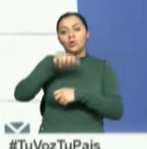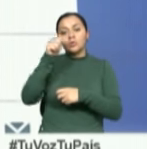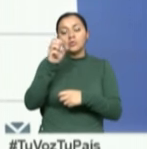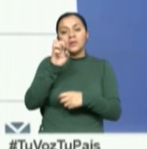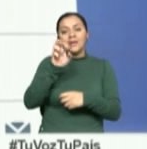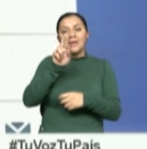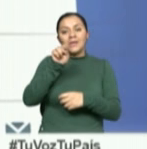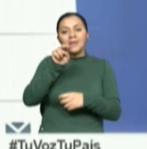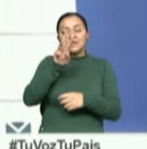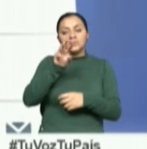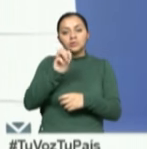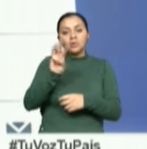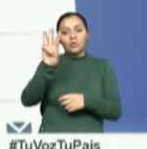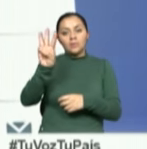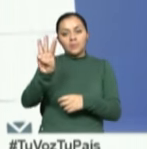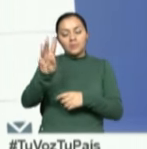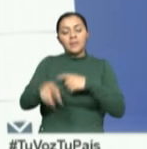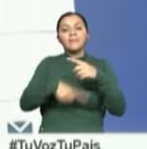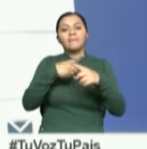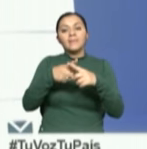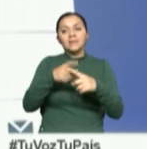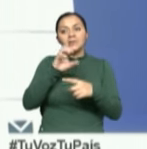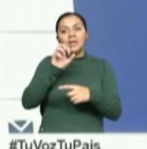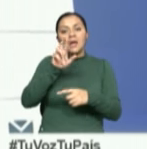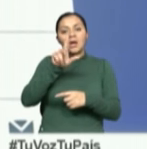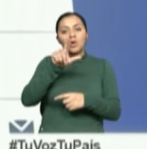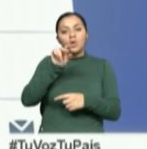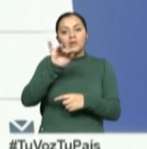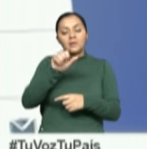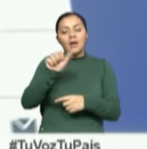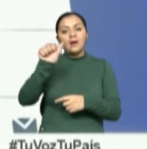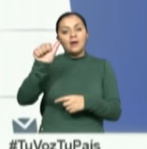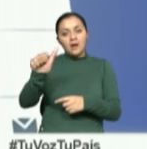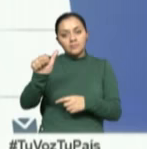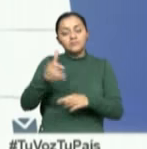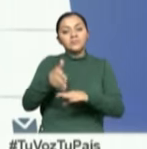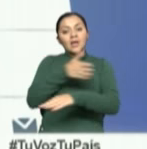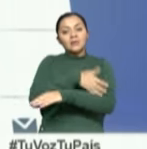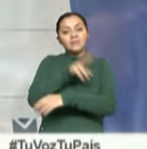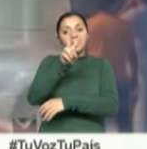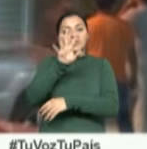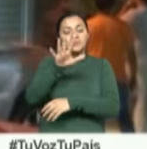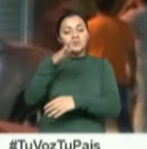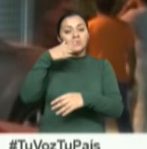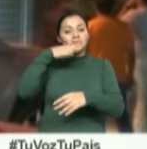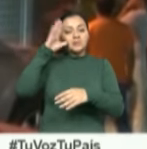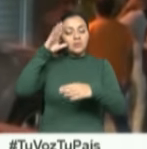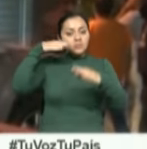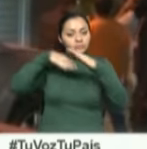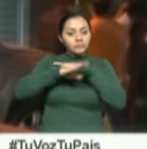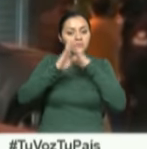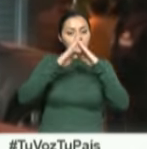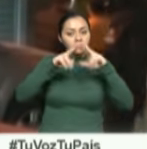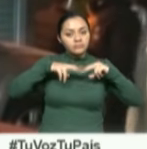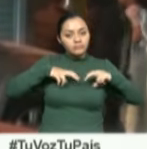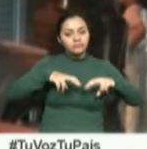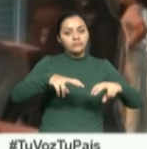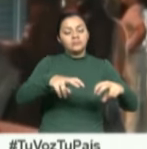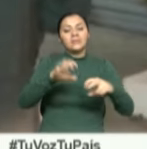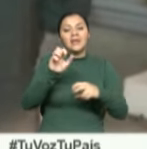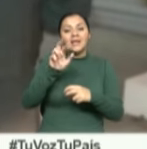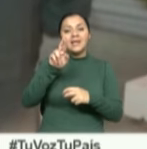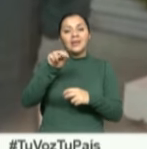y Carolina A., ambos detenidos en el operativo Navidad, ejecutado el 25 de diciembre. A Ernesto W. se le dictó el